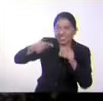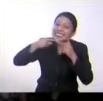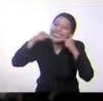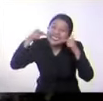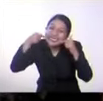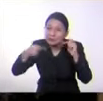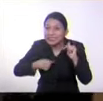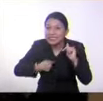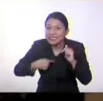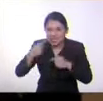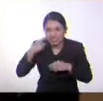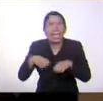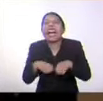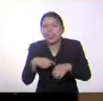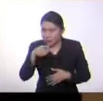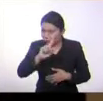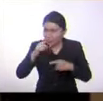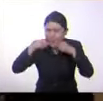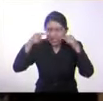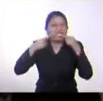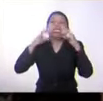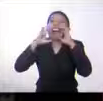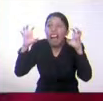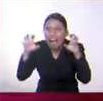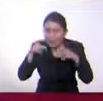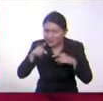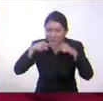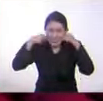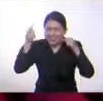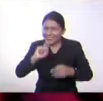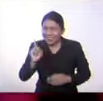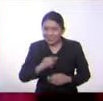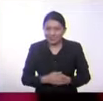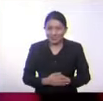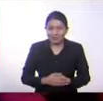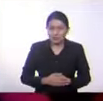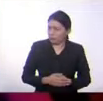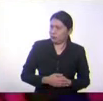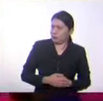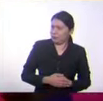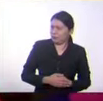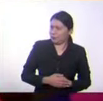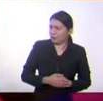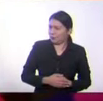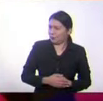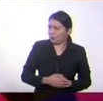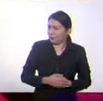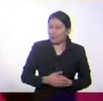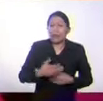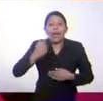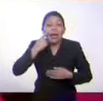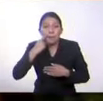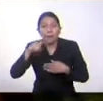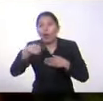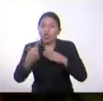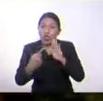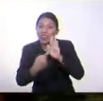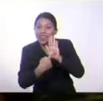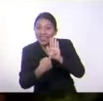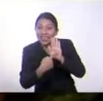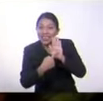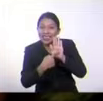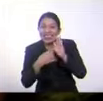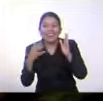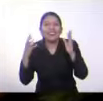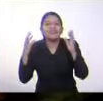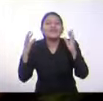sonríen? Eso no parece una sonrisa muy amigable. ¿No? ¿Y qué me dices de esta? ¿Donde